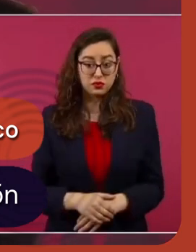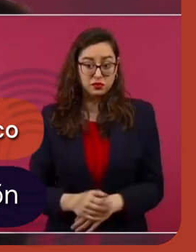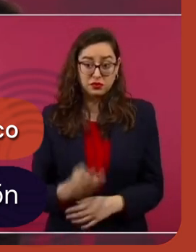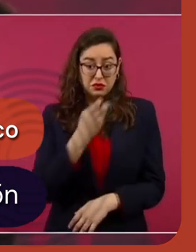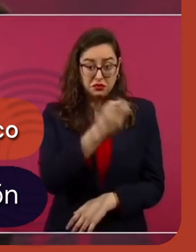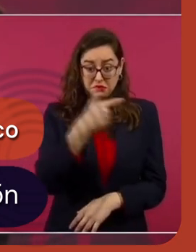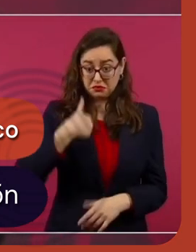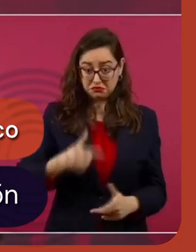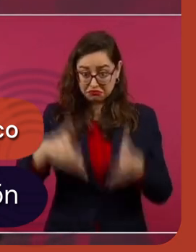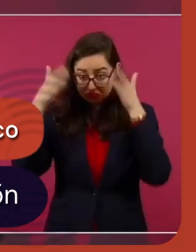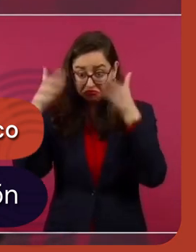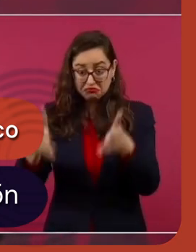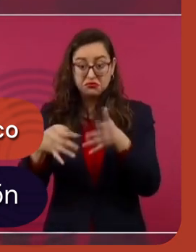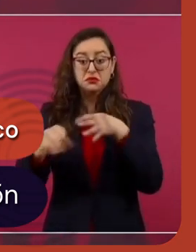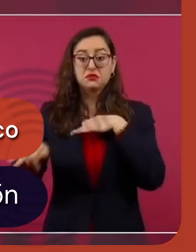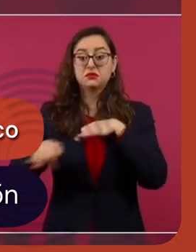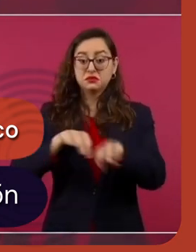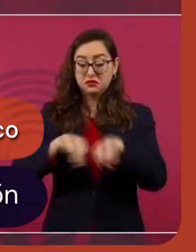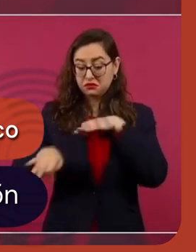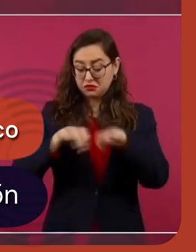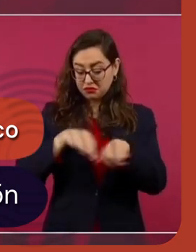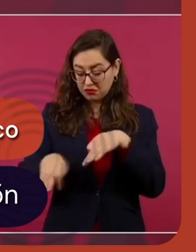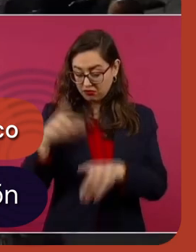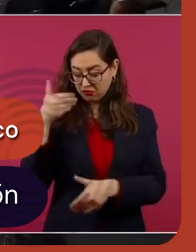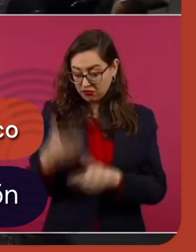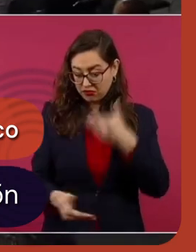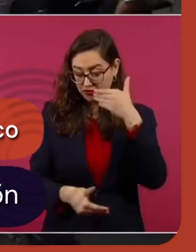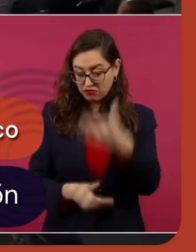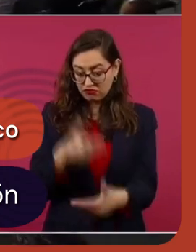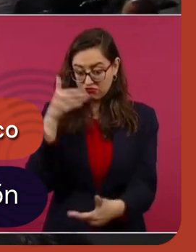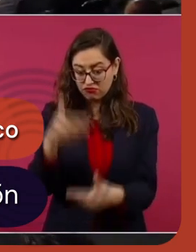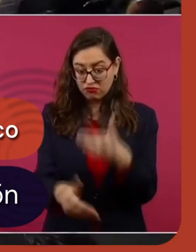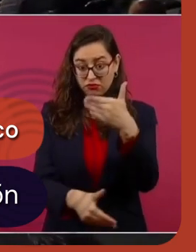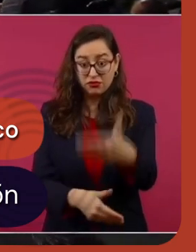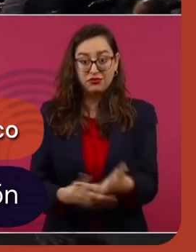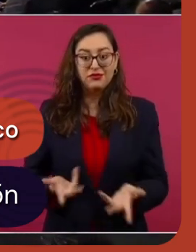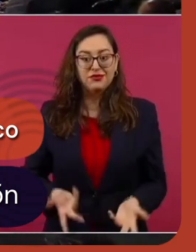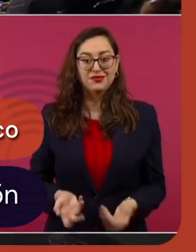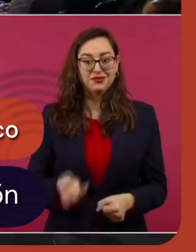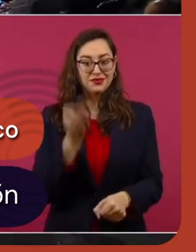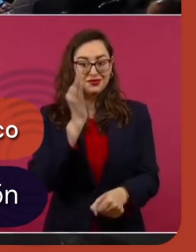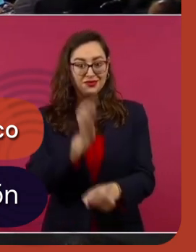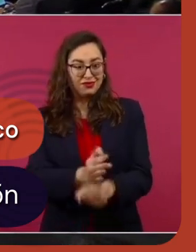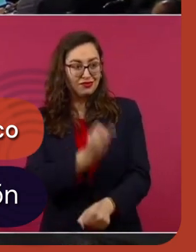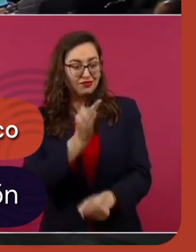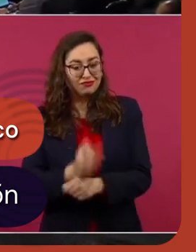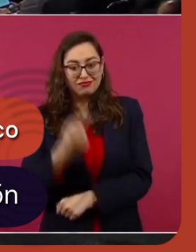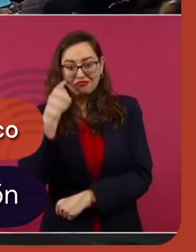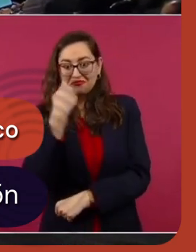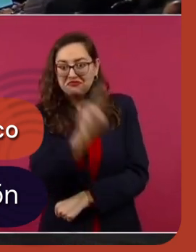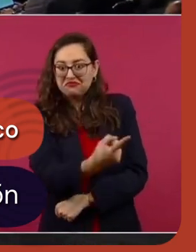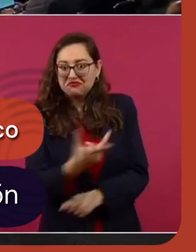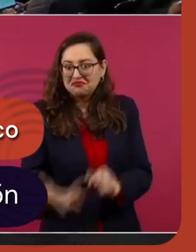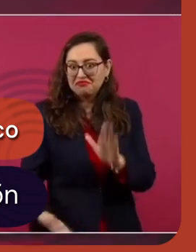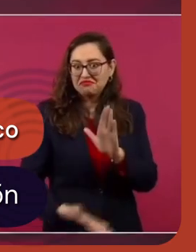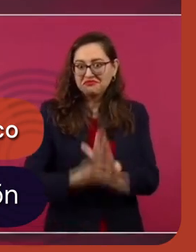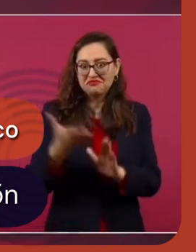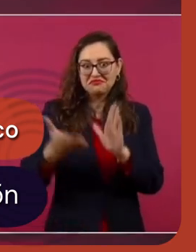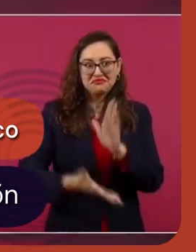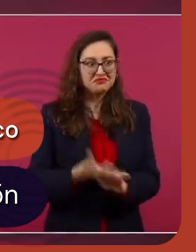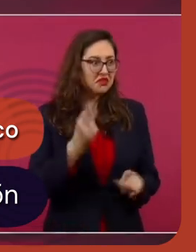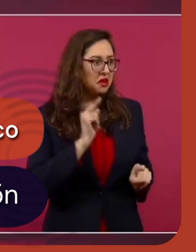estamos haciendo. Estas obras no podrían realizarse si